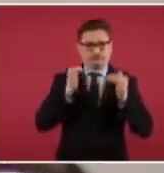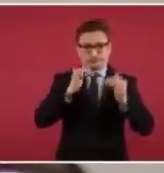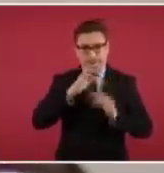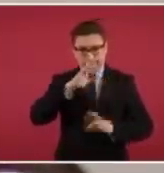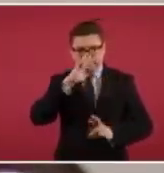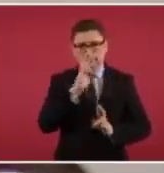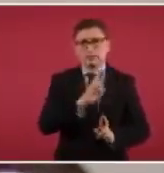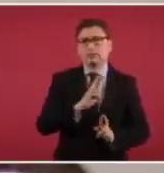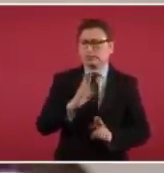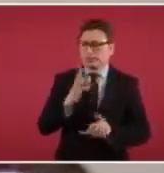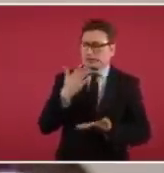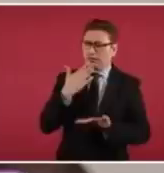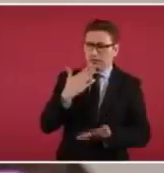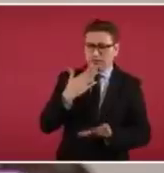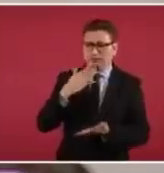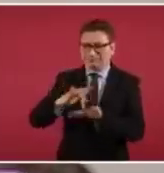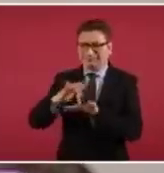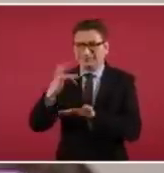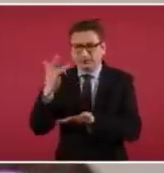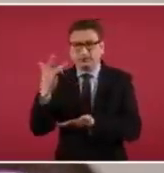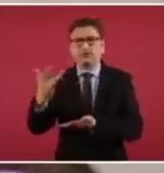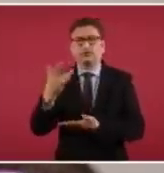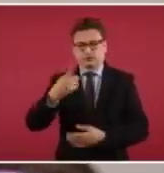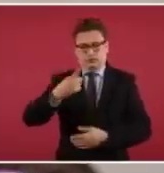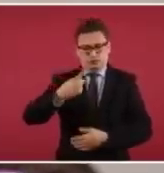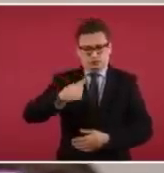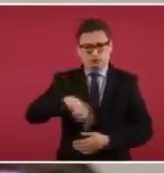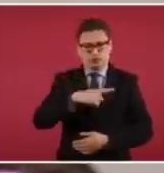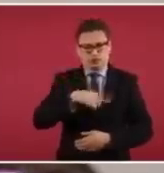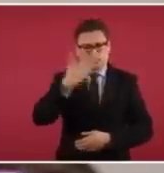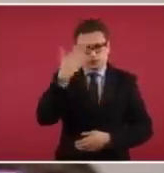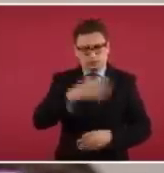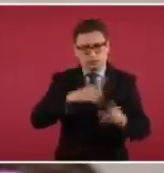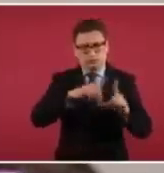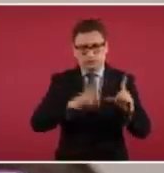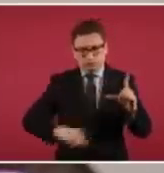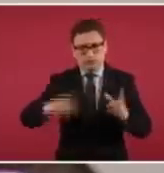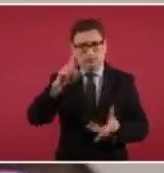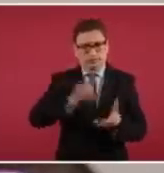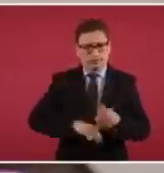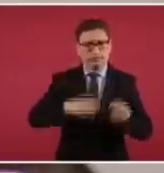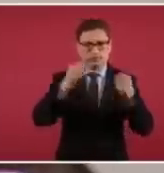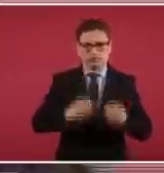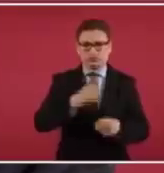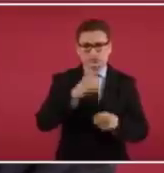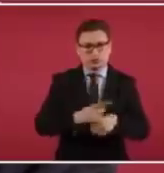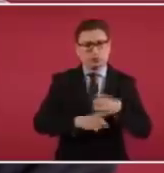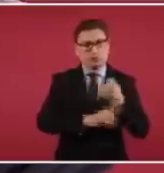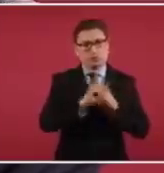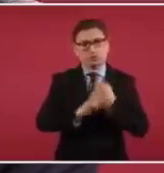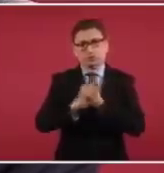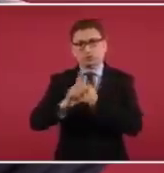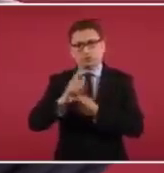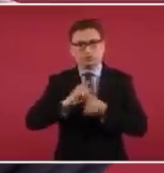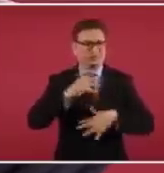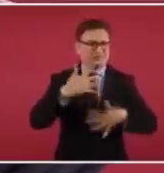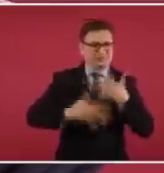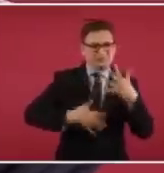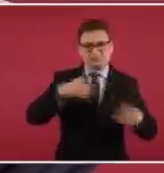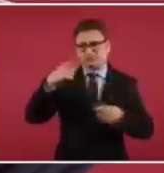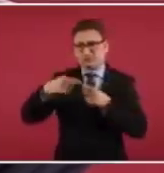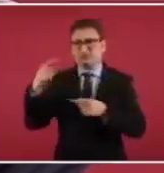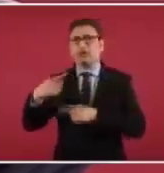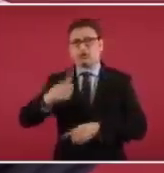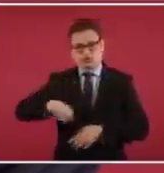Nosotros estamos atendiendo los problemas de inseguridad, de violencia, y quiero